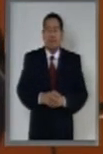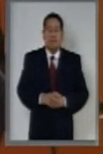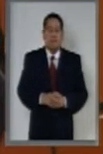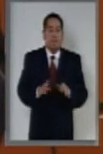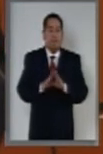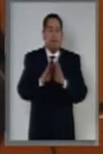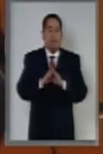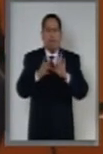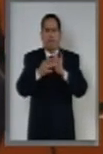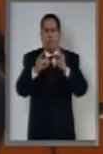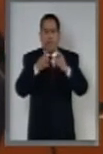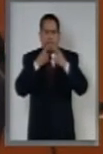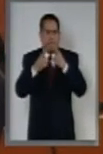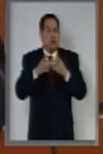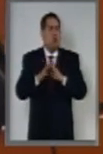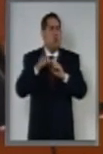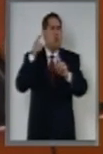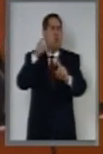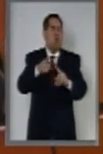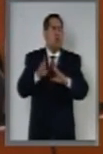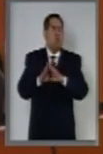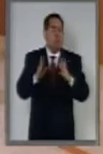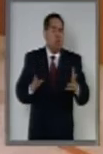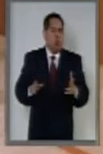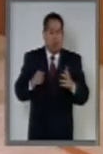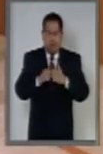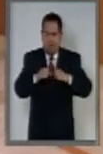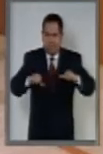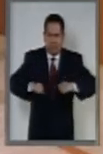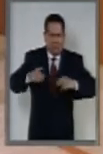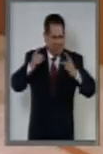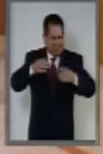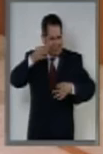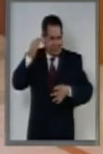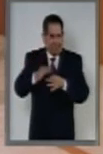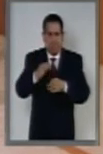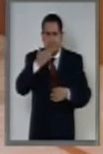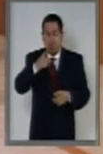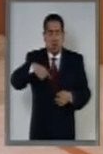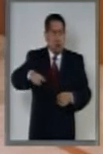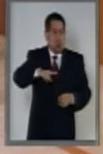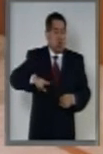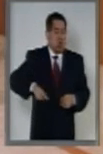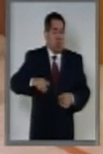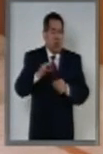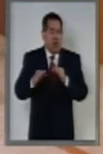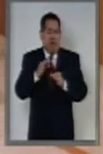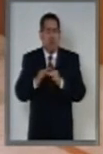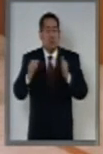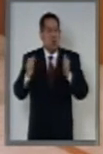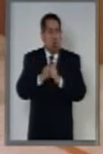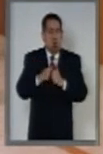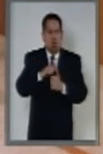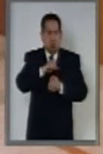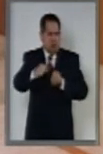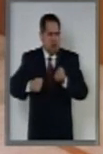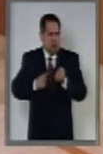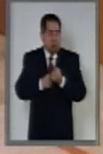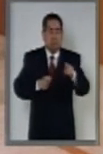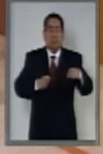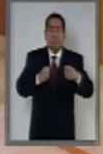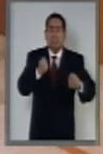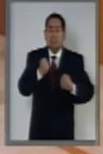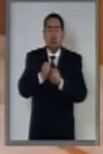cual solo se logrará con acciones legítimas del gobierno y con el respaldo de la